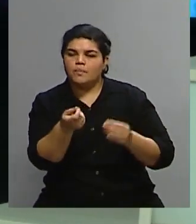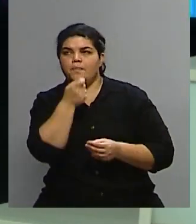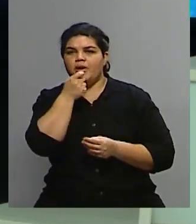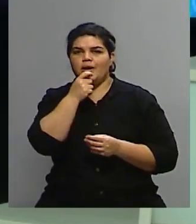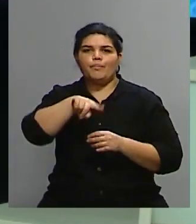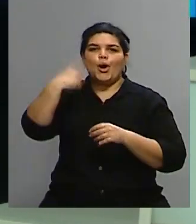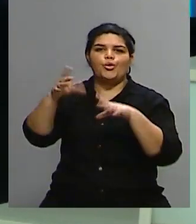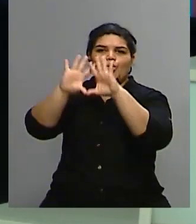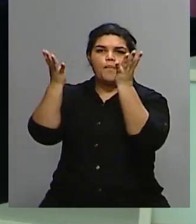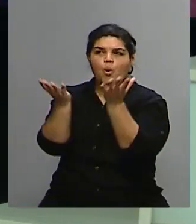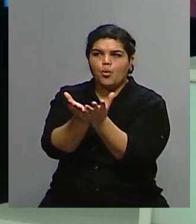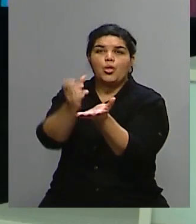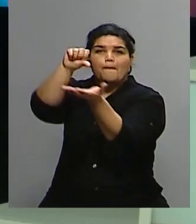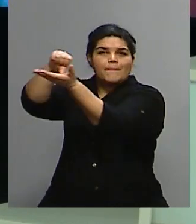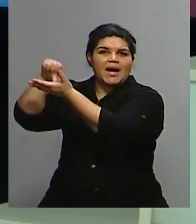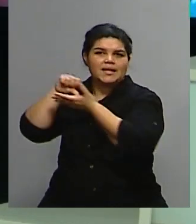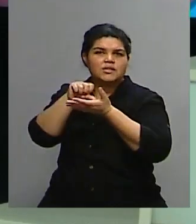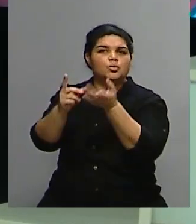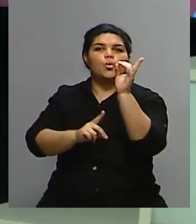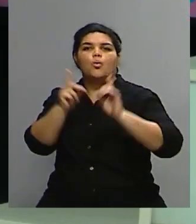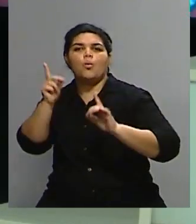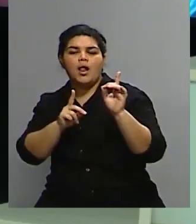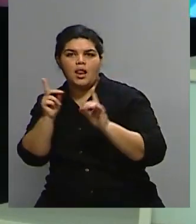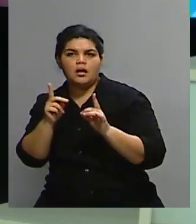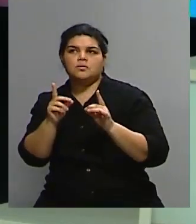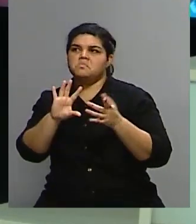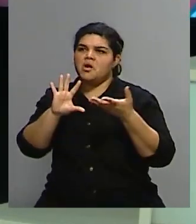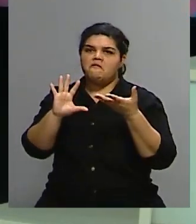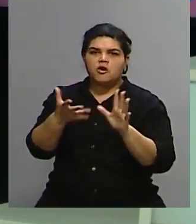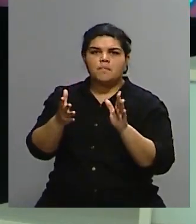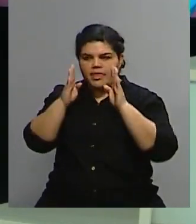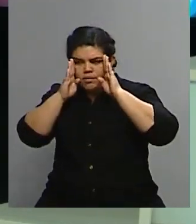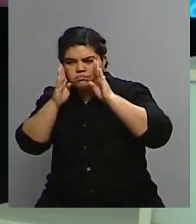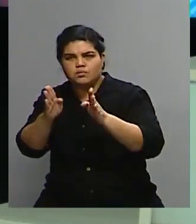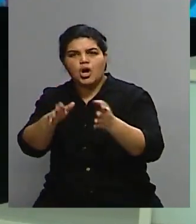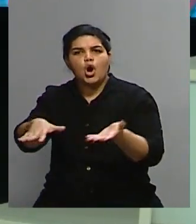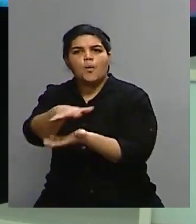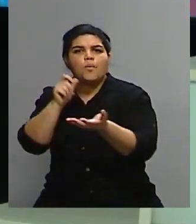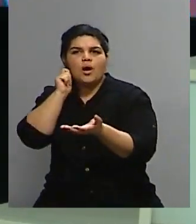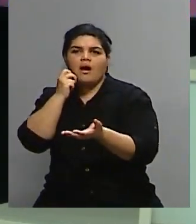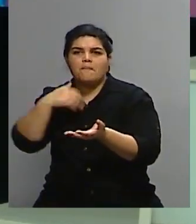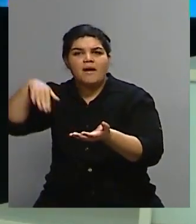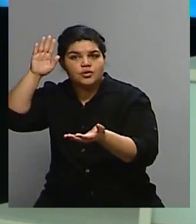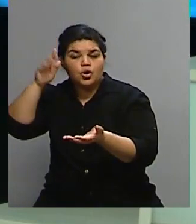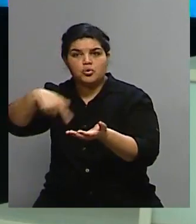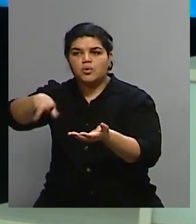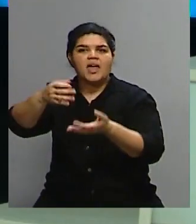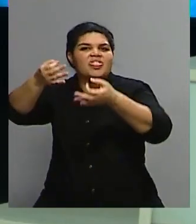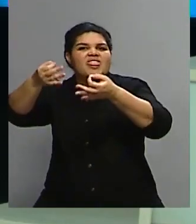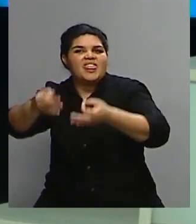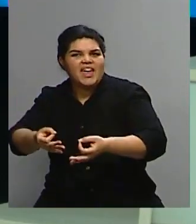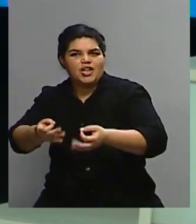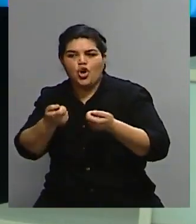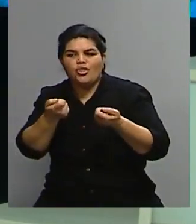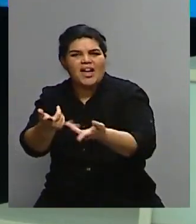mundo en los cuales se han ocupado del tema, se han ocupado de las personas mayores, de darle una vejez digna, como se dice, y